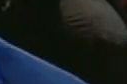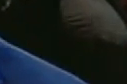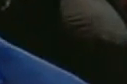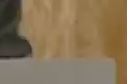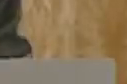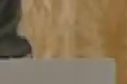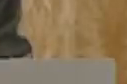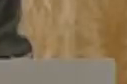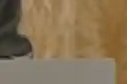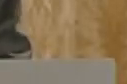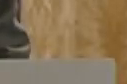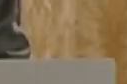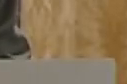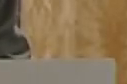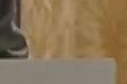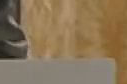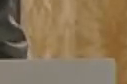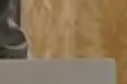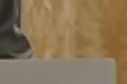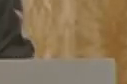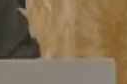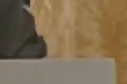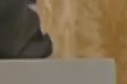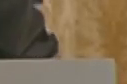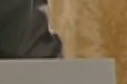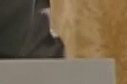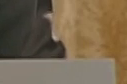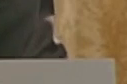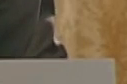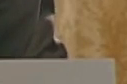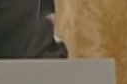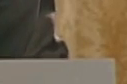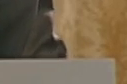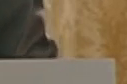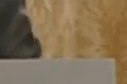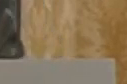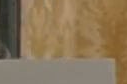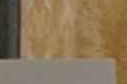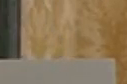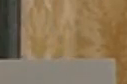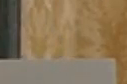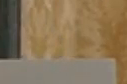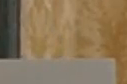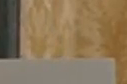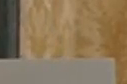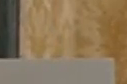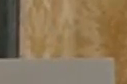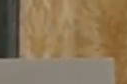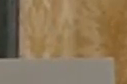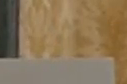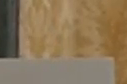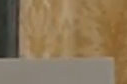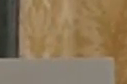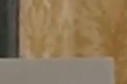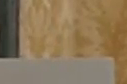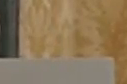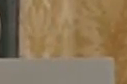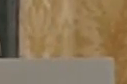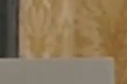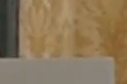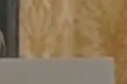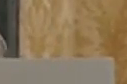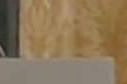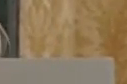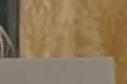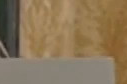torcer esas malas voluntades hacia Venezuela y lograr desde abajo, desde lo concreto, desde